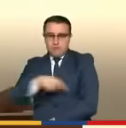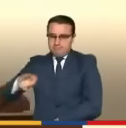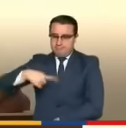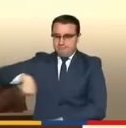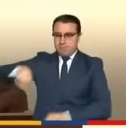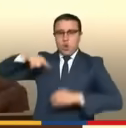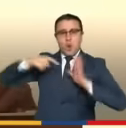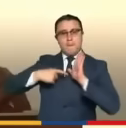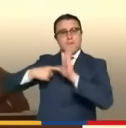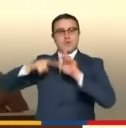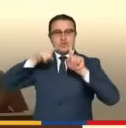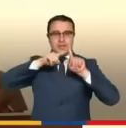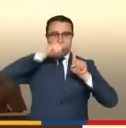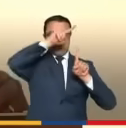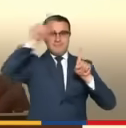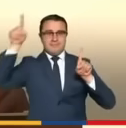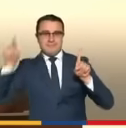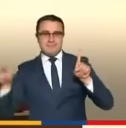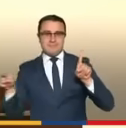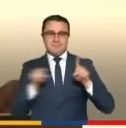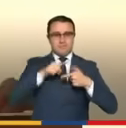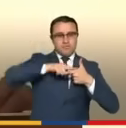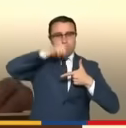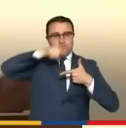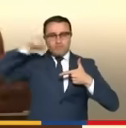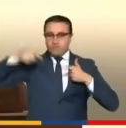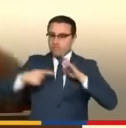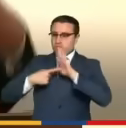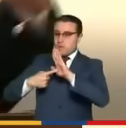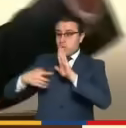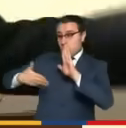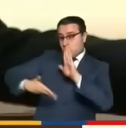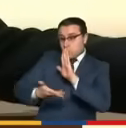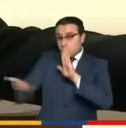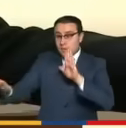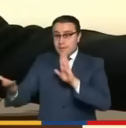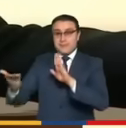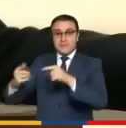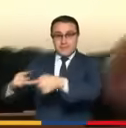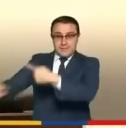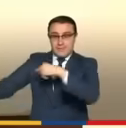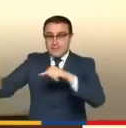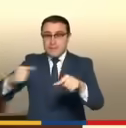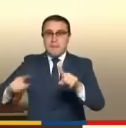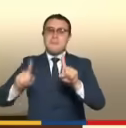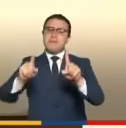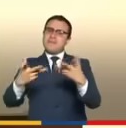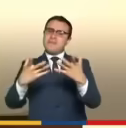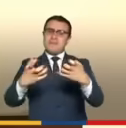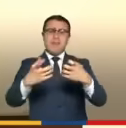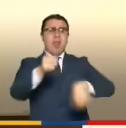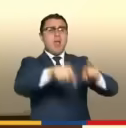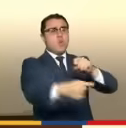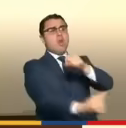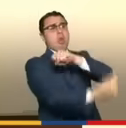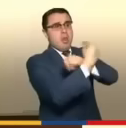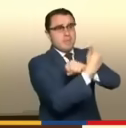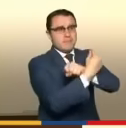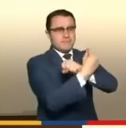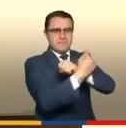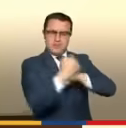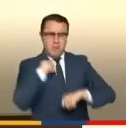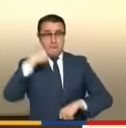la discusión, la harán ustedes, pero quiero adelantarme a esa crítica, porque me parece